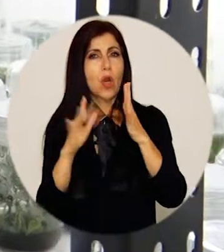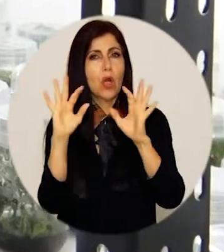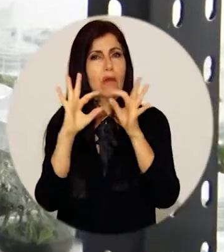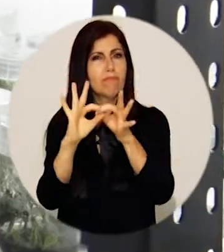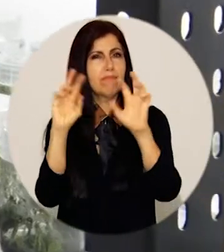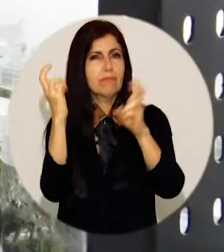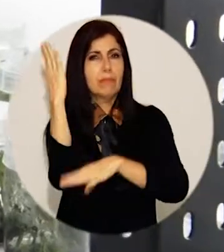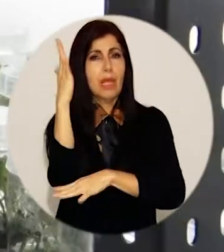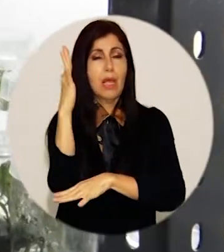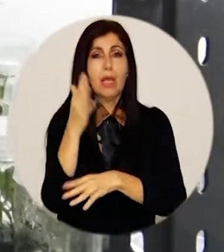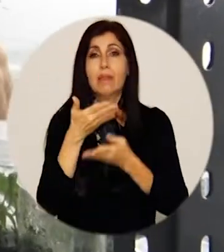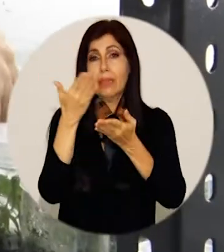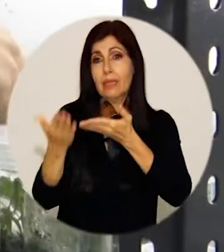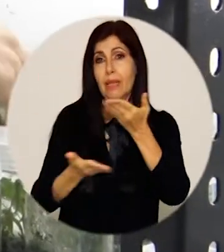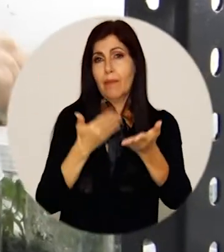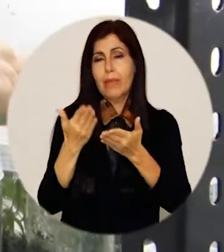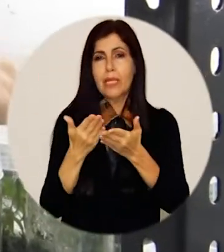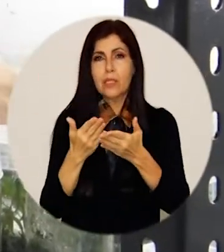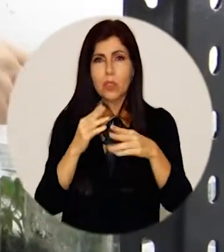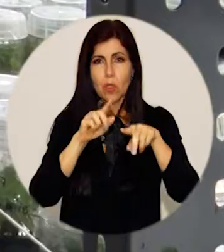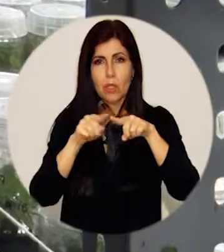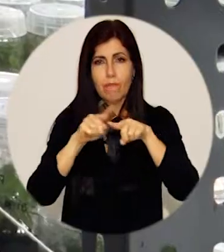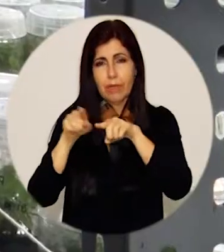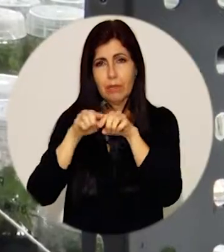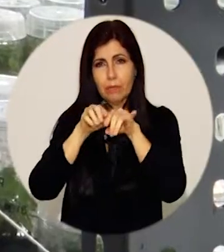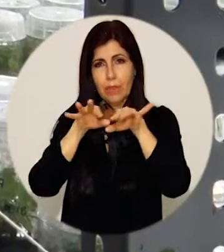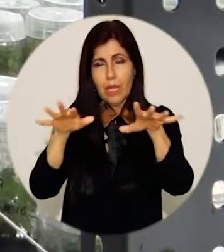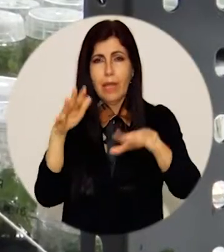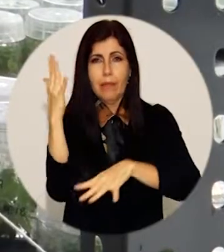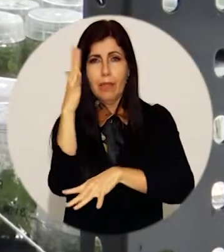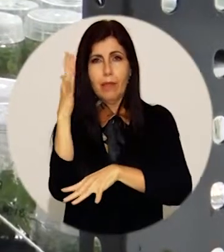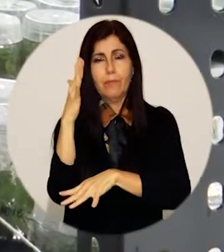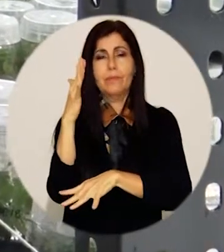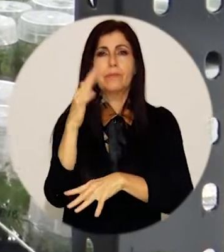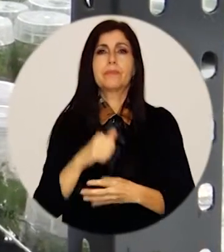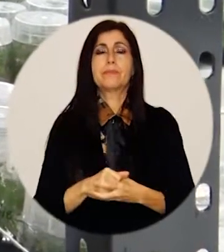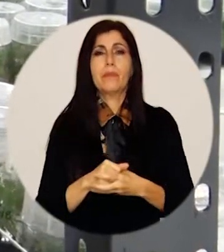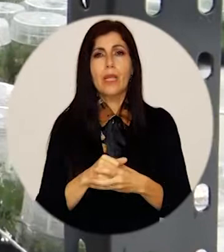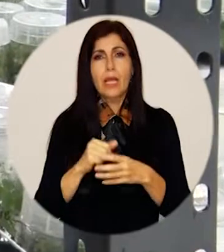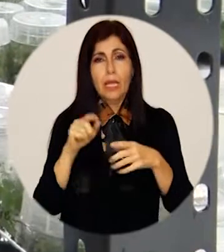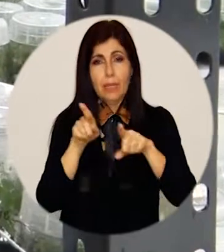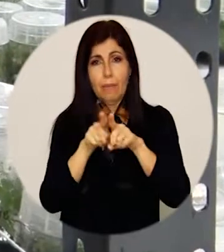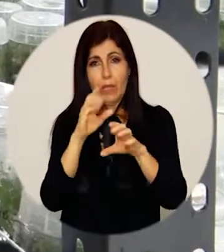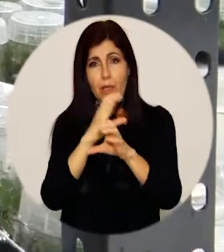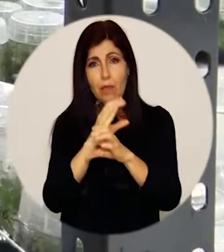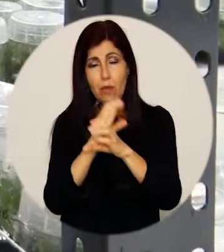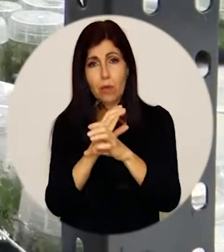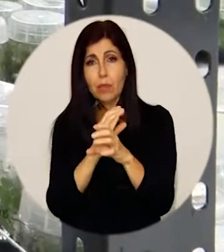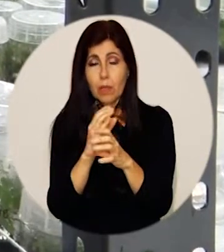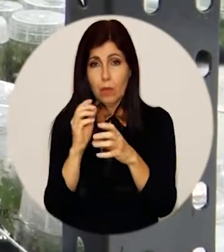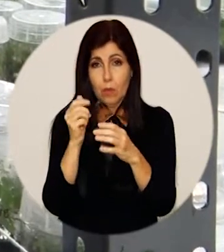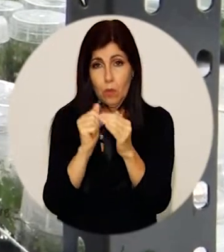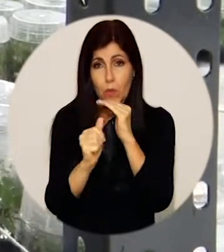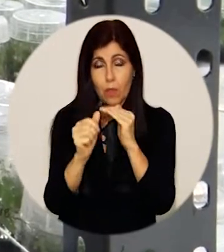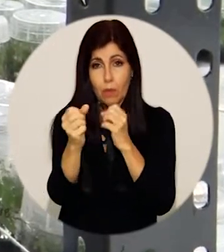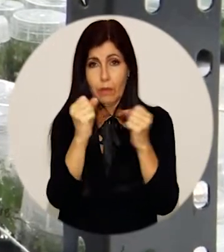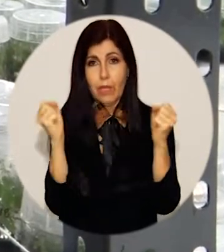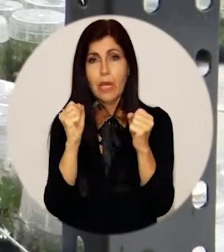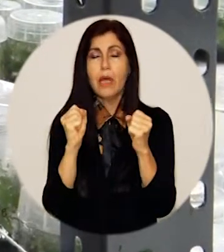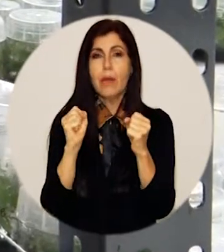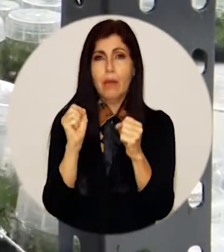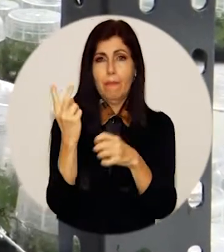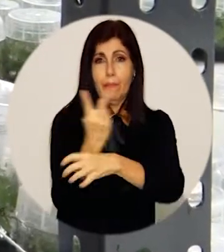forestal que ofrece servicios en micropropagación de especies forestales, crioconservación vegetativa y de polen,